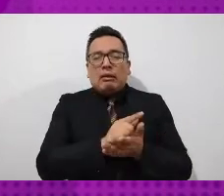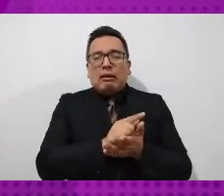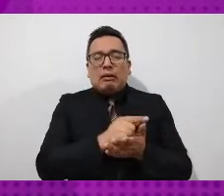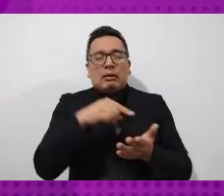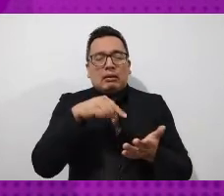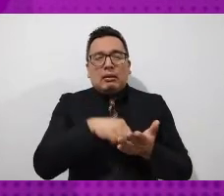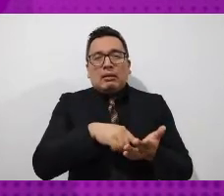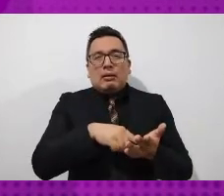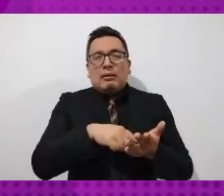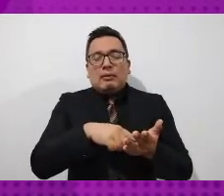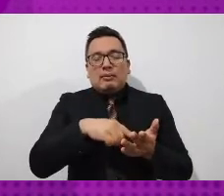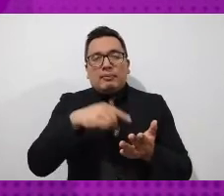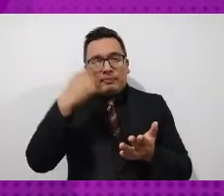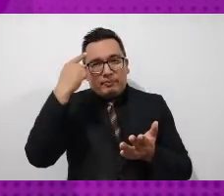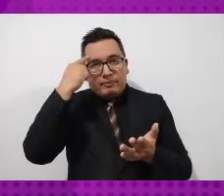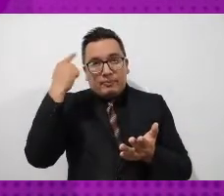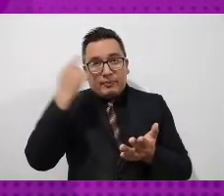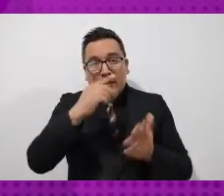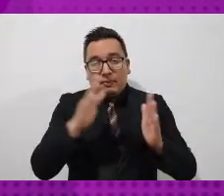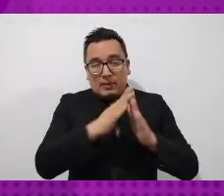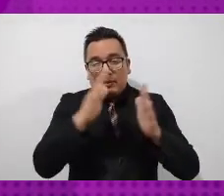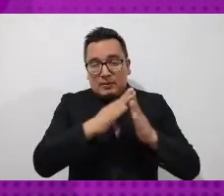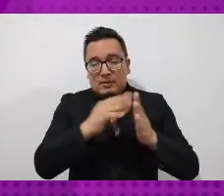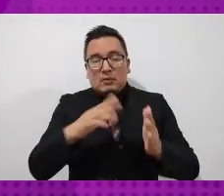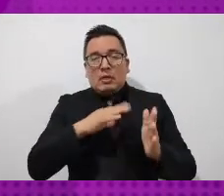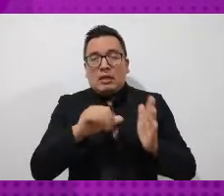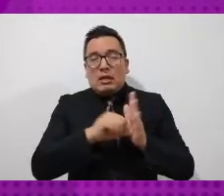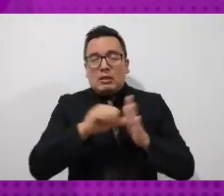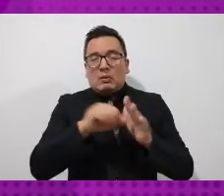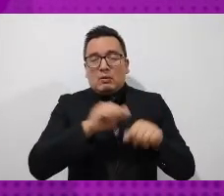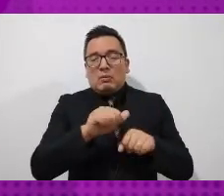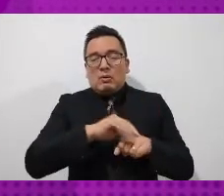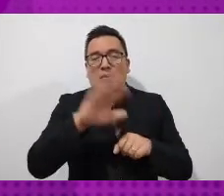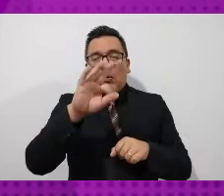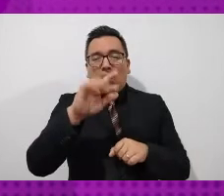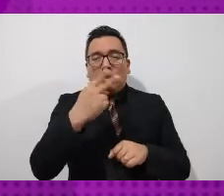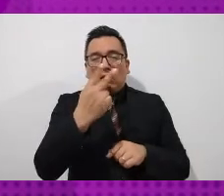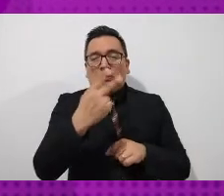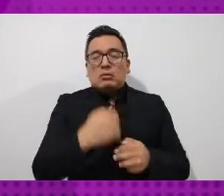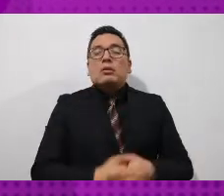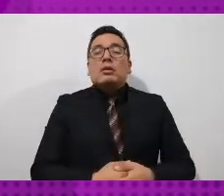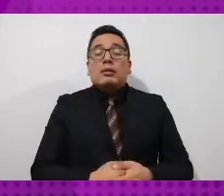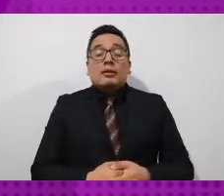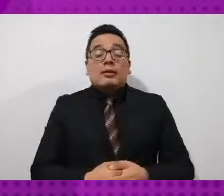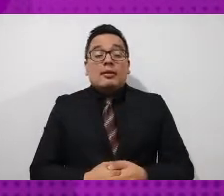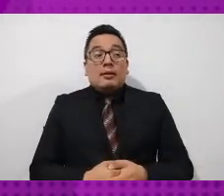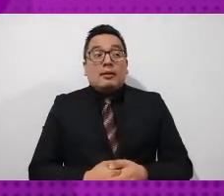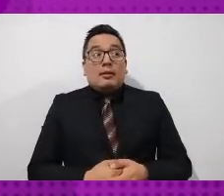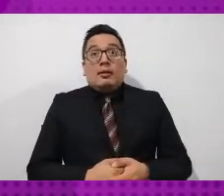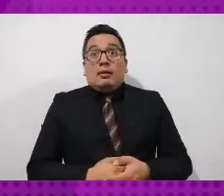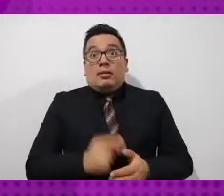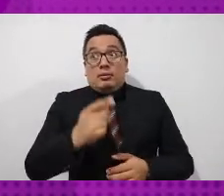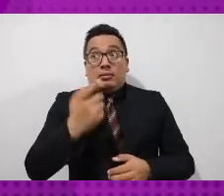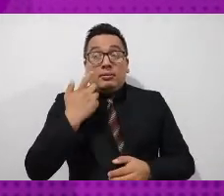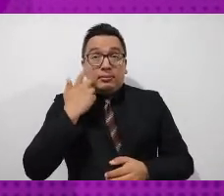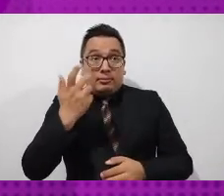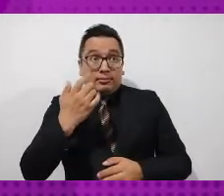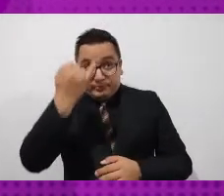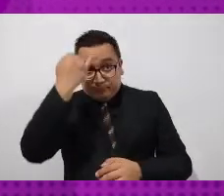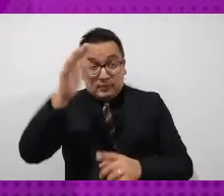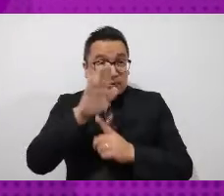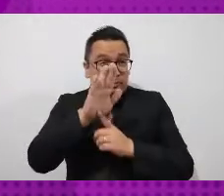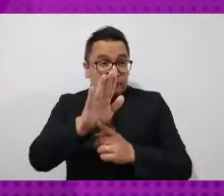de la Ley de Mecanismos de Participación Ciudadana de nuestro Estado, los requisitos que debe